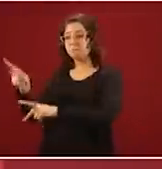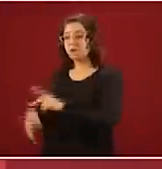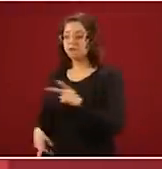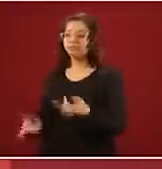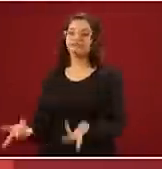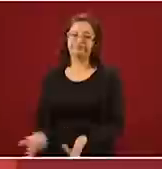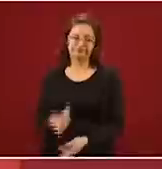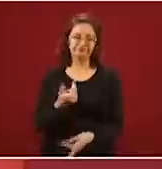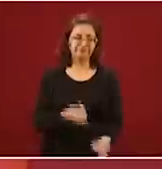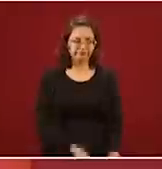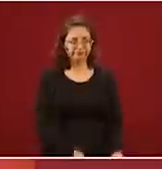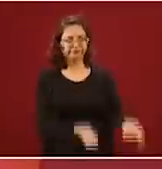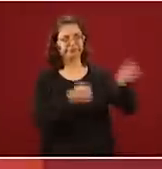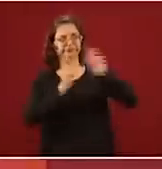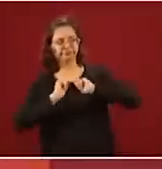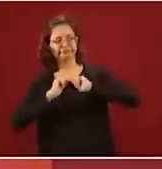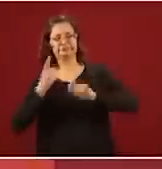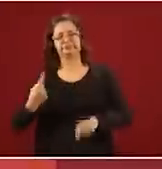Por ejemplo,